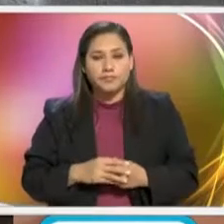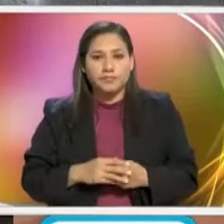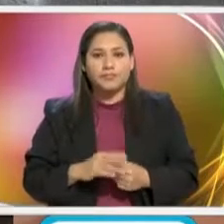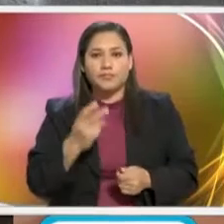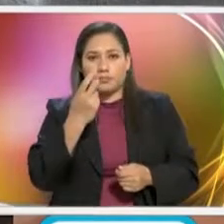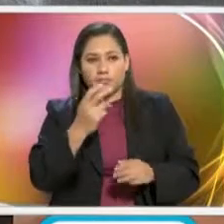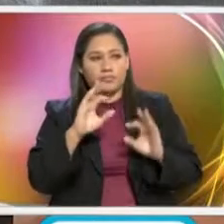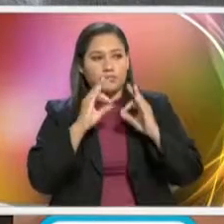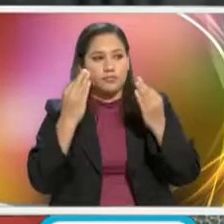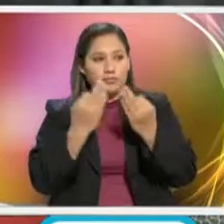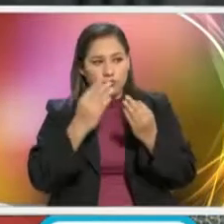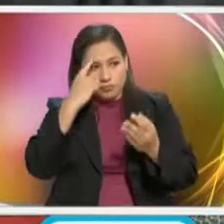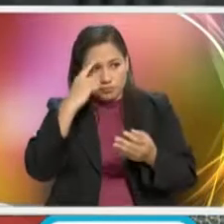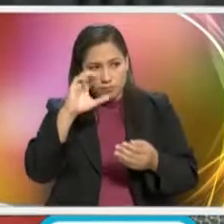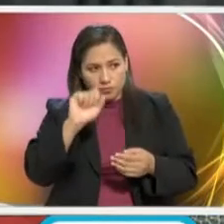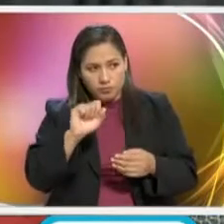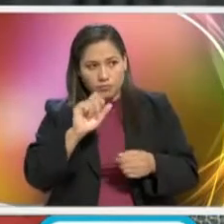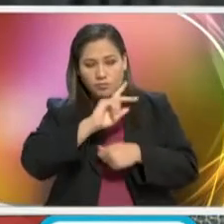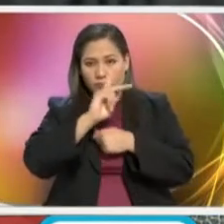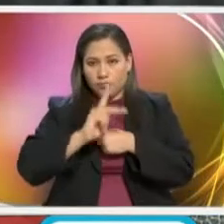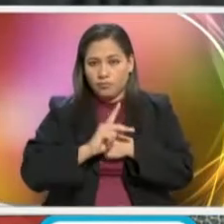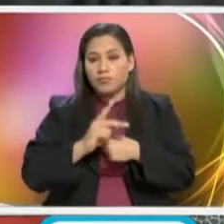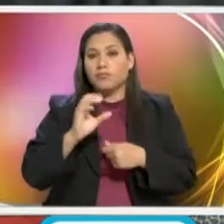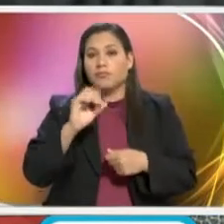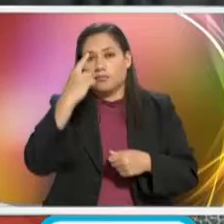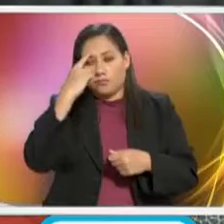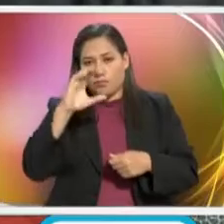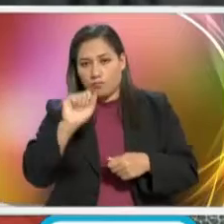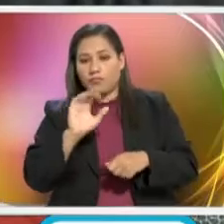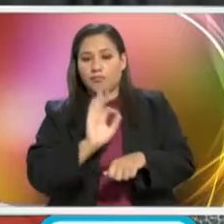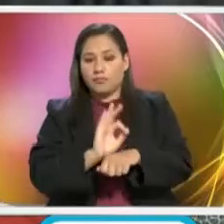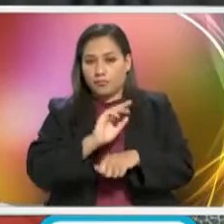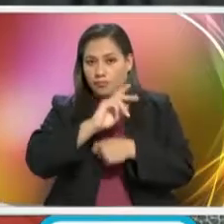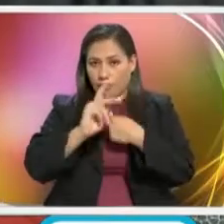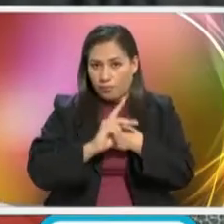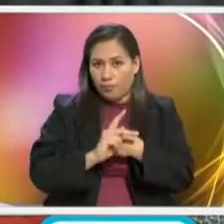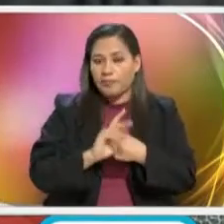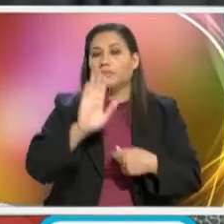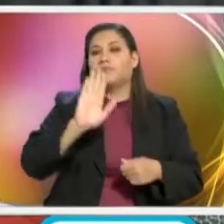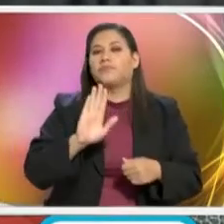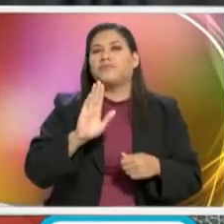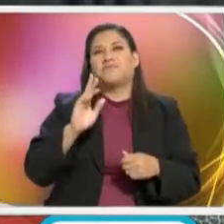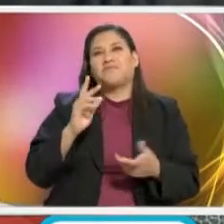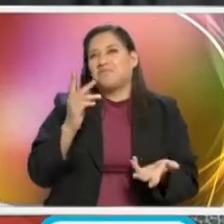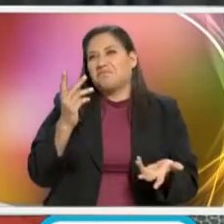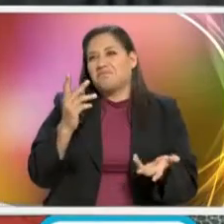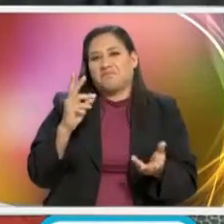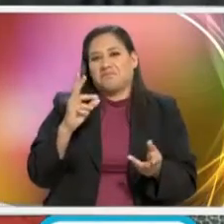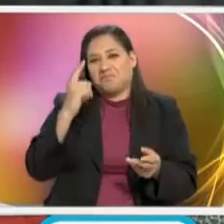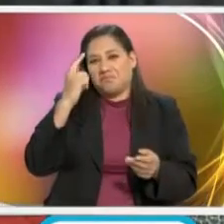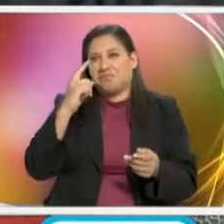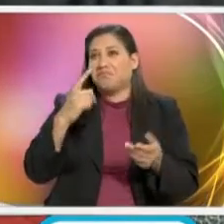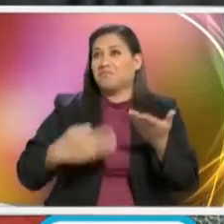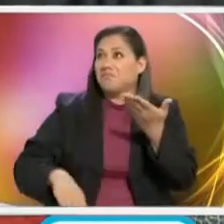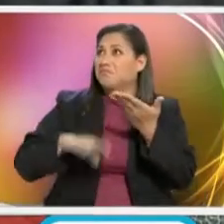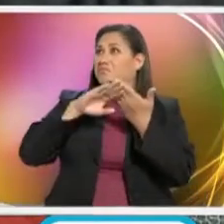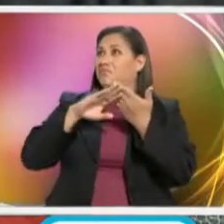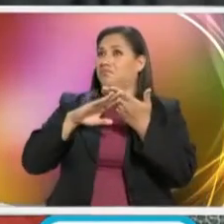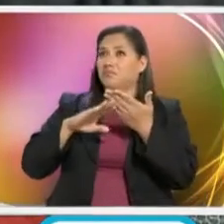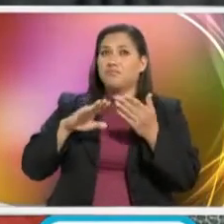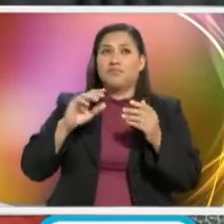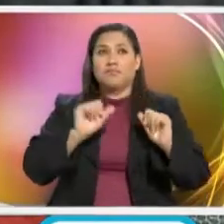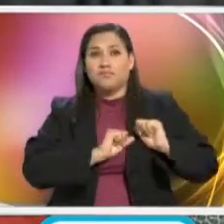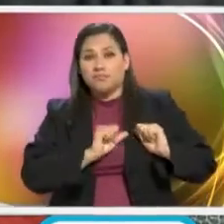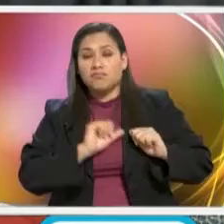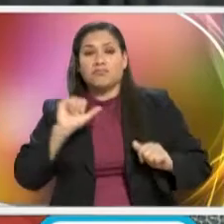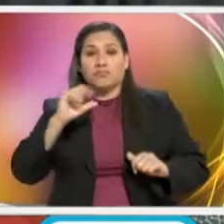forma el concepto patria o el concepto defensa de la patria puede quedar como lejano, como no estamos siendo invadidos realmente por un